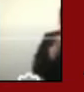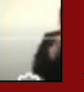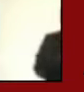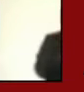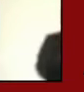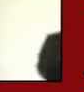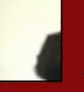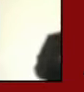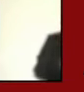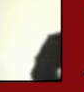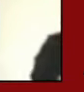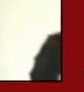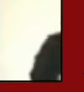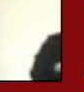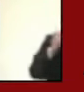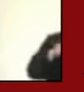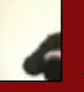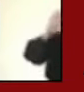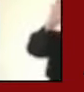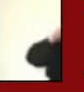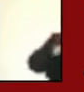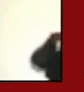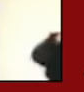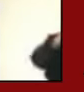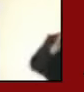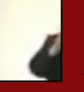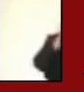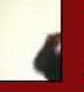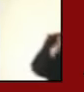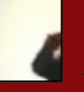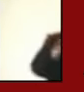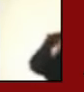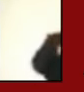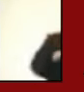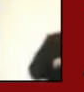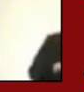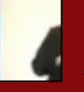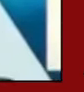Muchas gracias. Para responder de manera concreta al tema primero de Insabi.